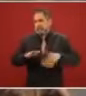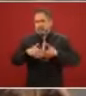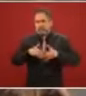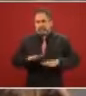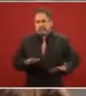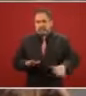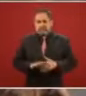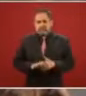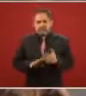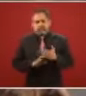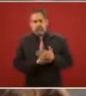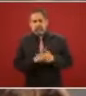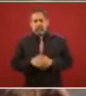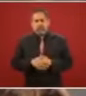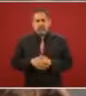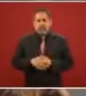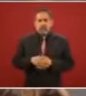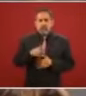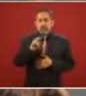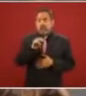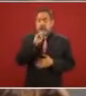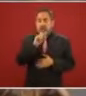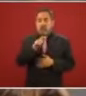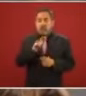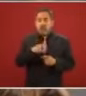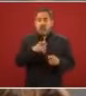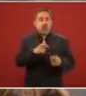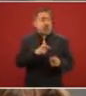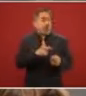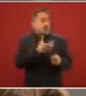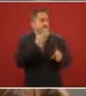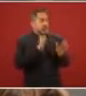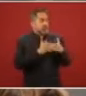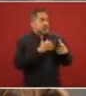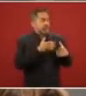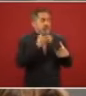O sea, y además no le voy a dar el gusto al conservadurismo,